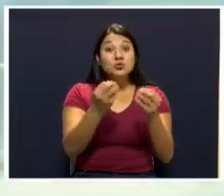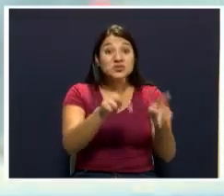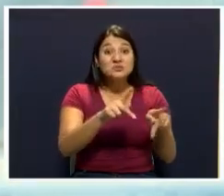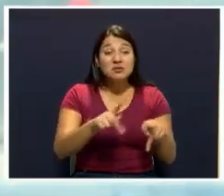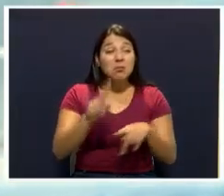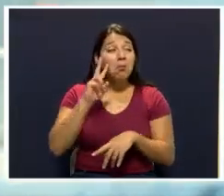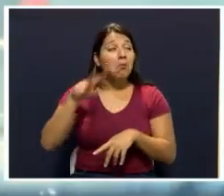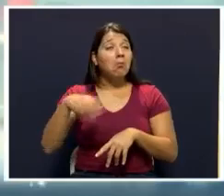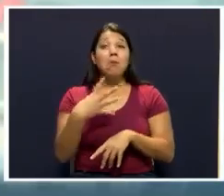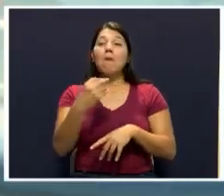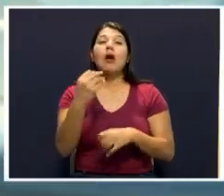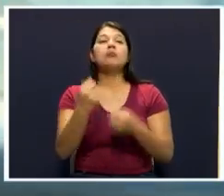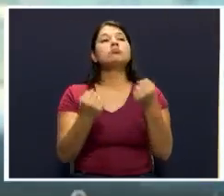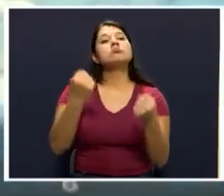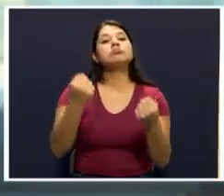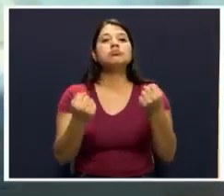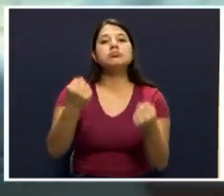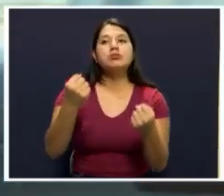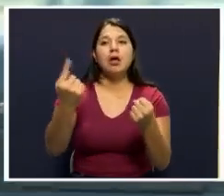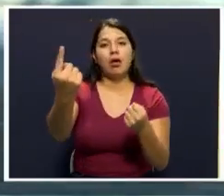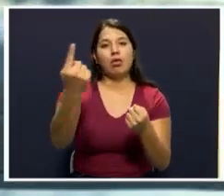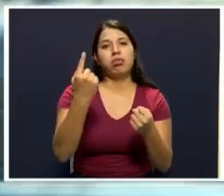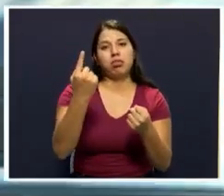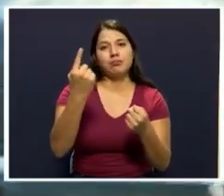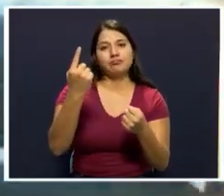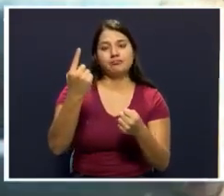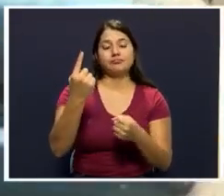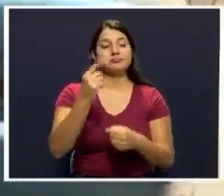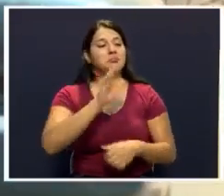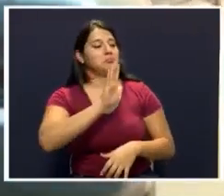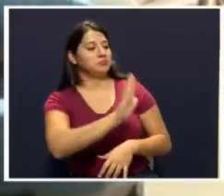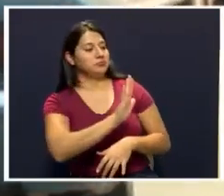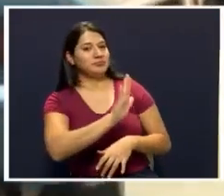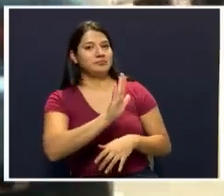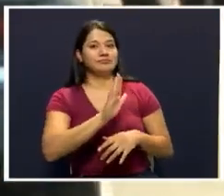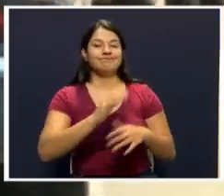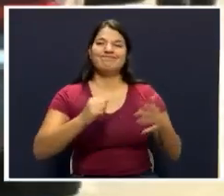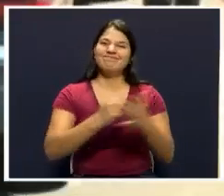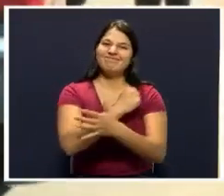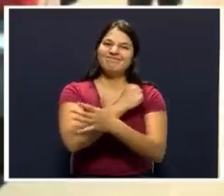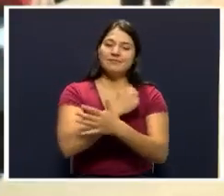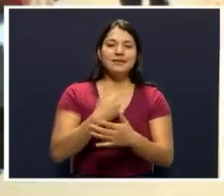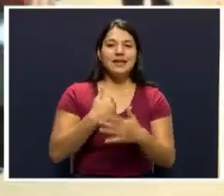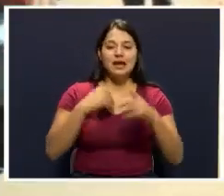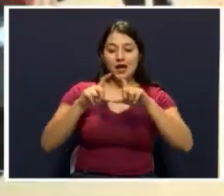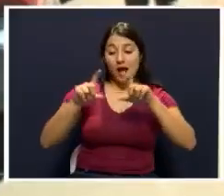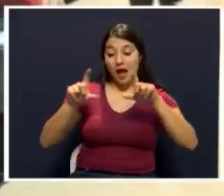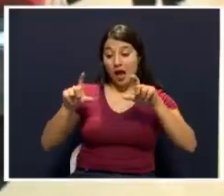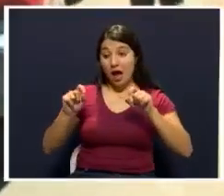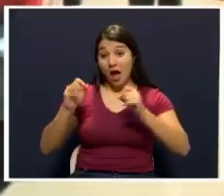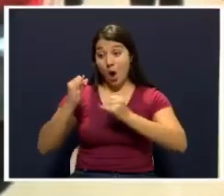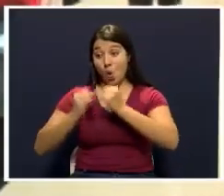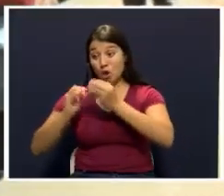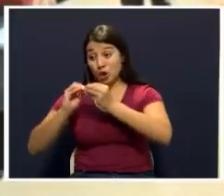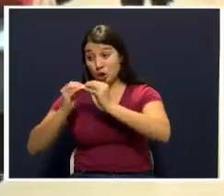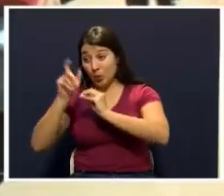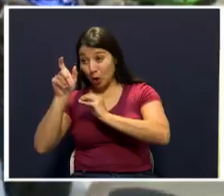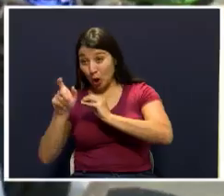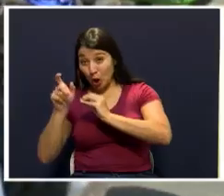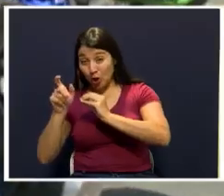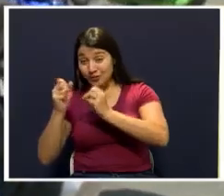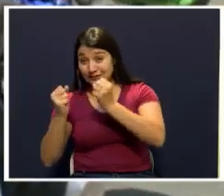prohibición y circularon con sus vehículos sin ninguna justificación en las horas y con placas restringidas. Por ejemplo, entre